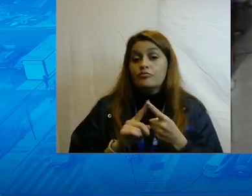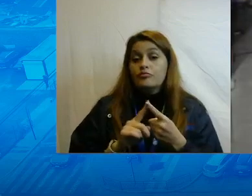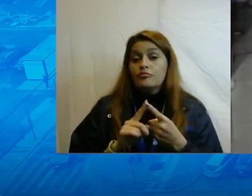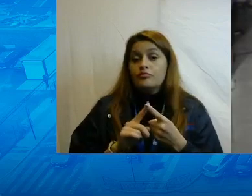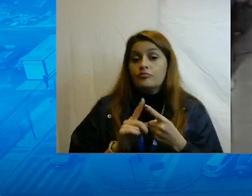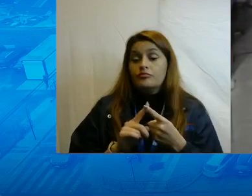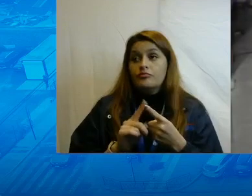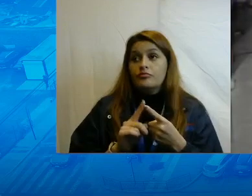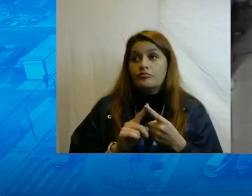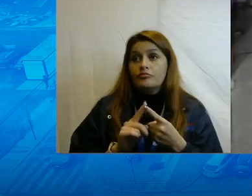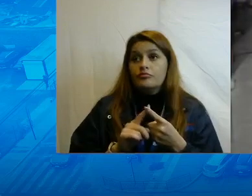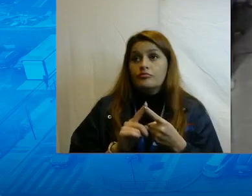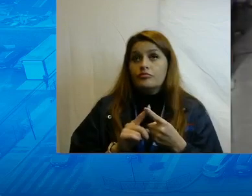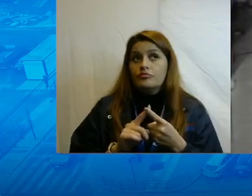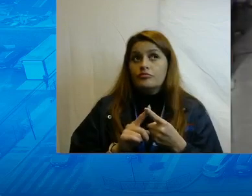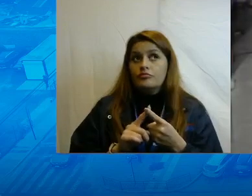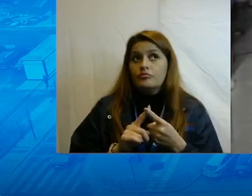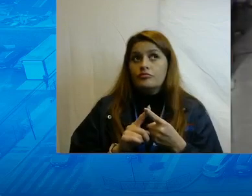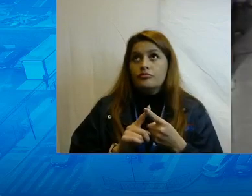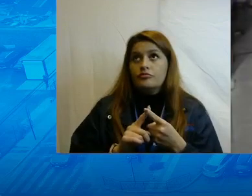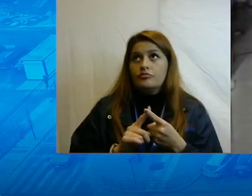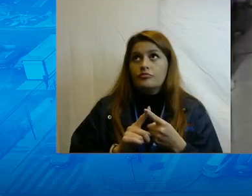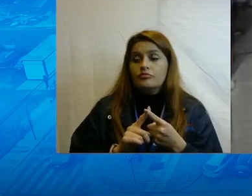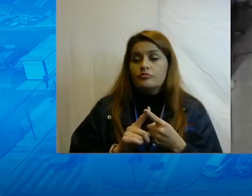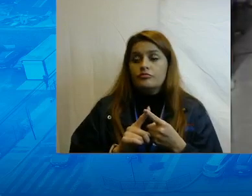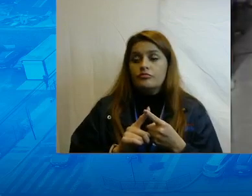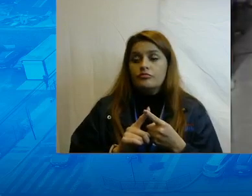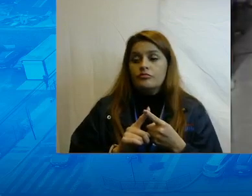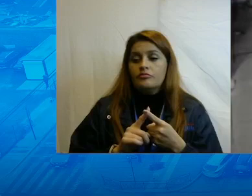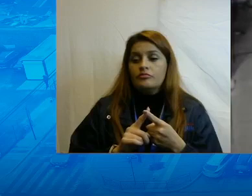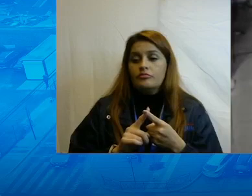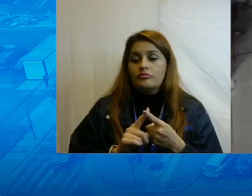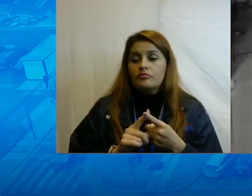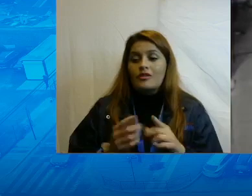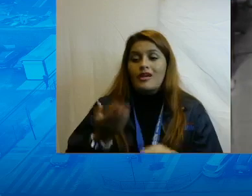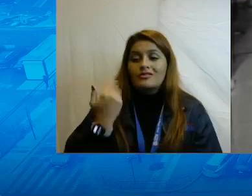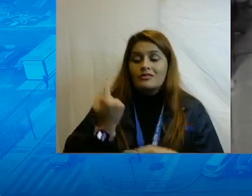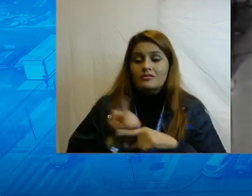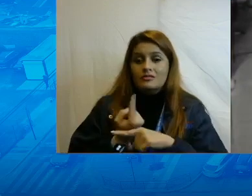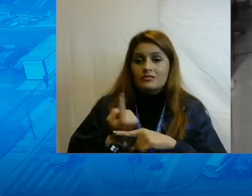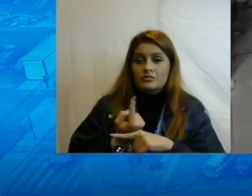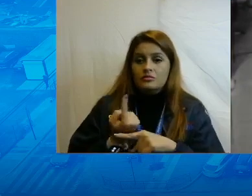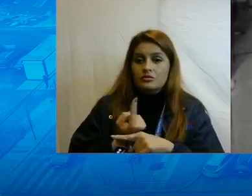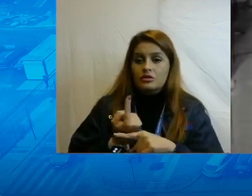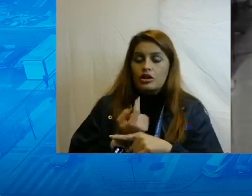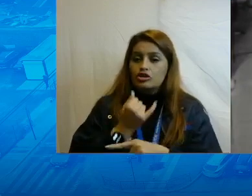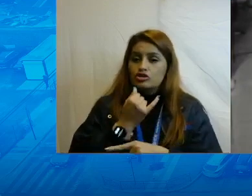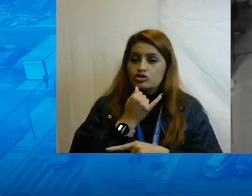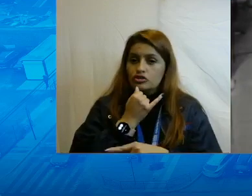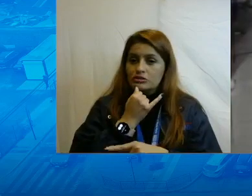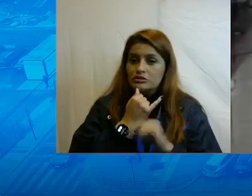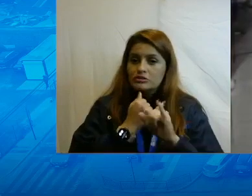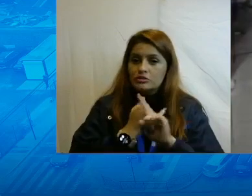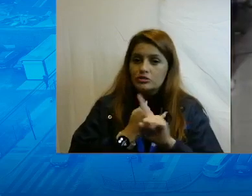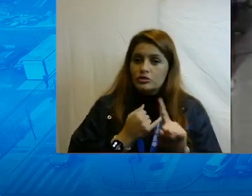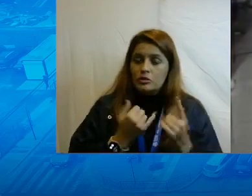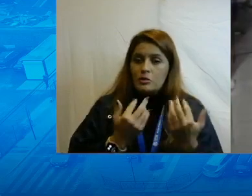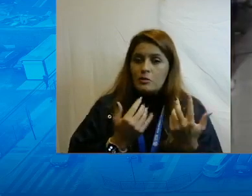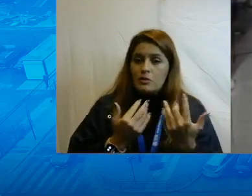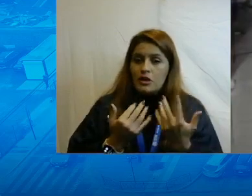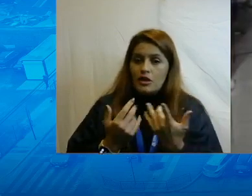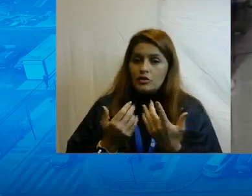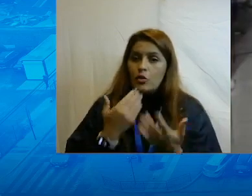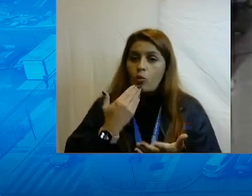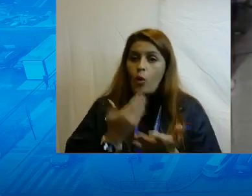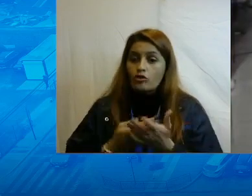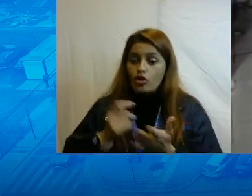bacheadora, tema que hemos conversado hace bastante tiempo acá en el Consejo Municipal. No sé si se va a cumplir un año desde que se